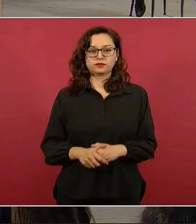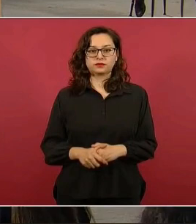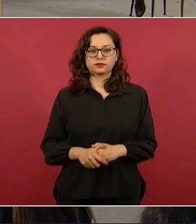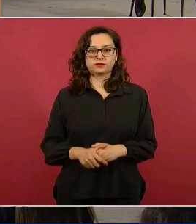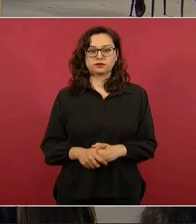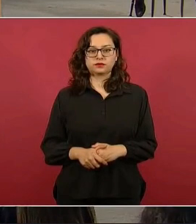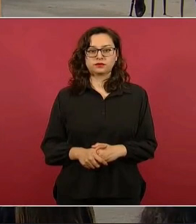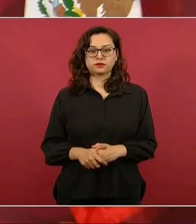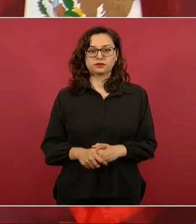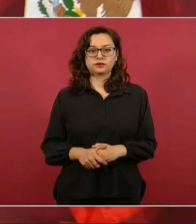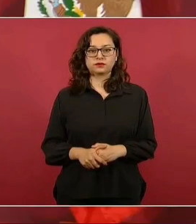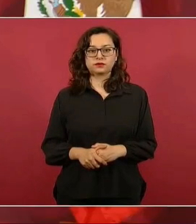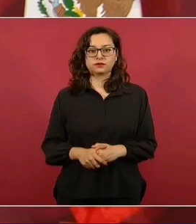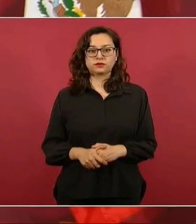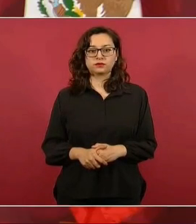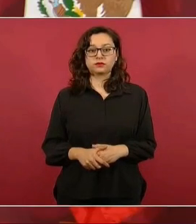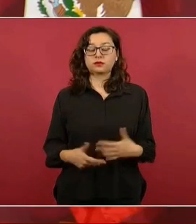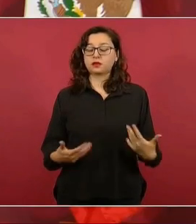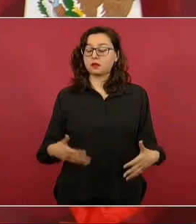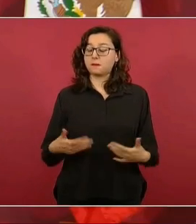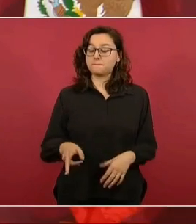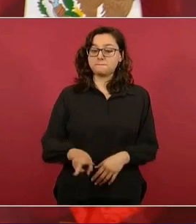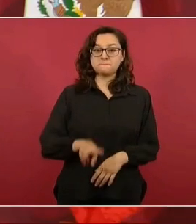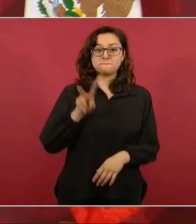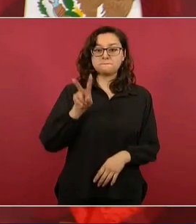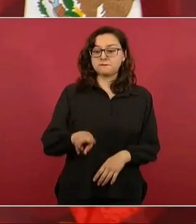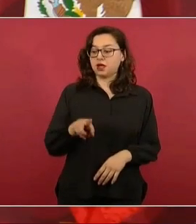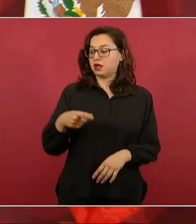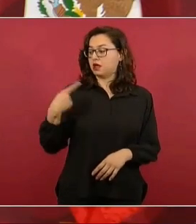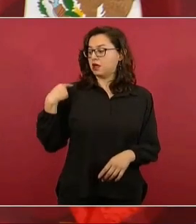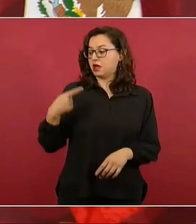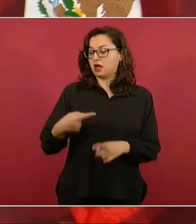gira muy importante.